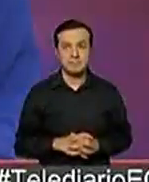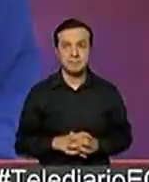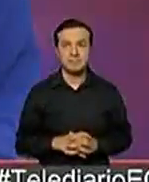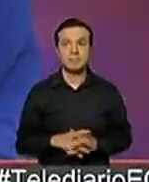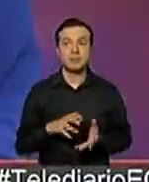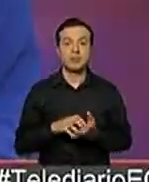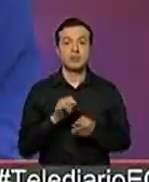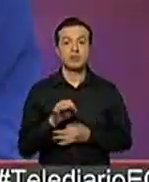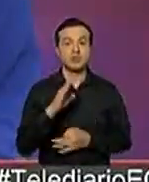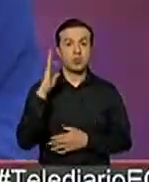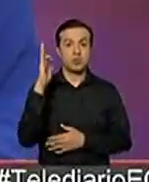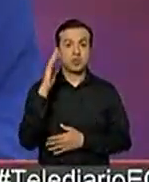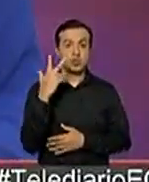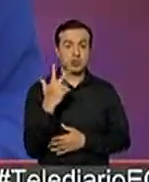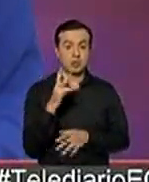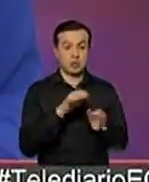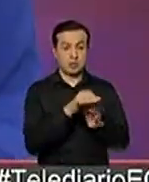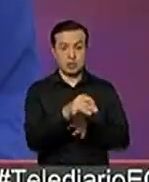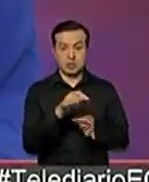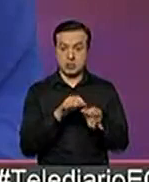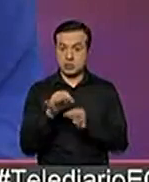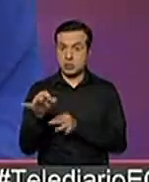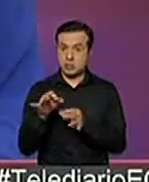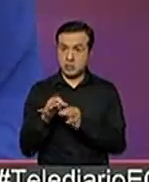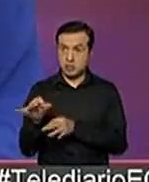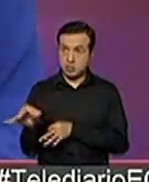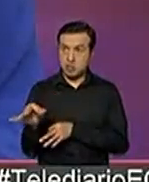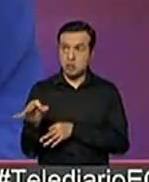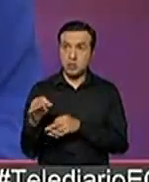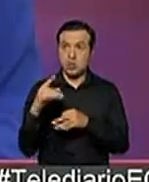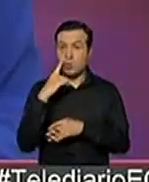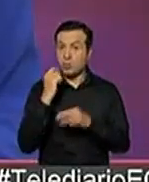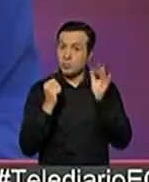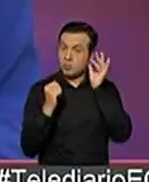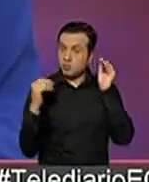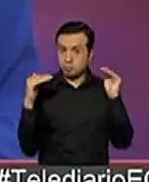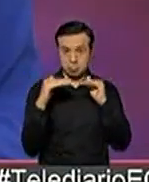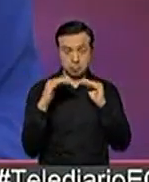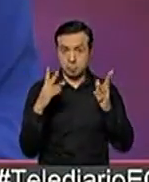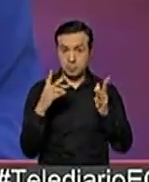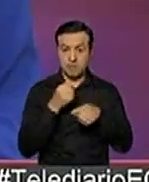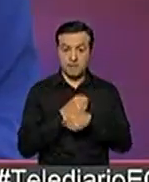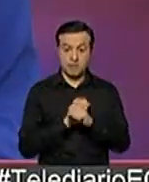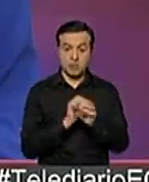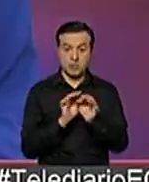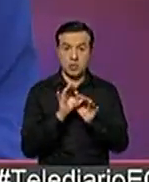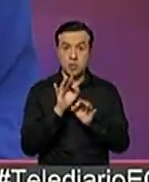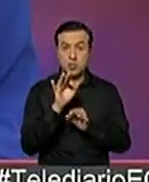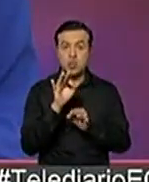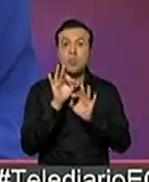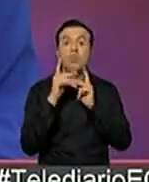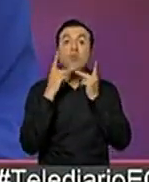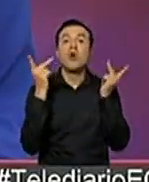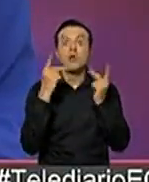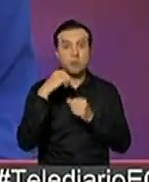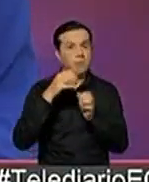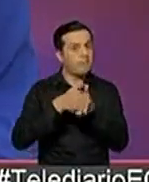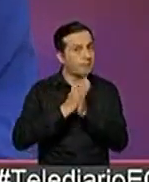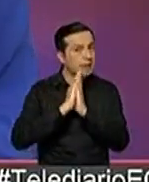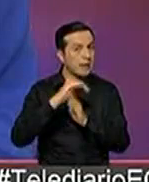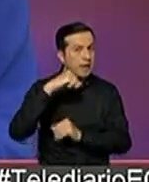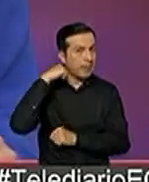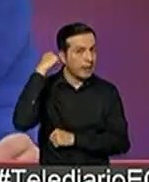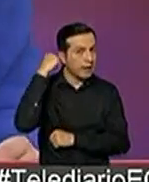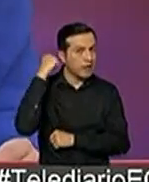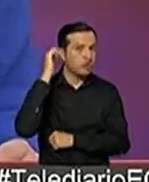en la provincia de Tungurahua, tres cantones no cumplieron con el principio de paridad de género. La Defensoría del Pueblo solicitó que se respeten los derechos de las mujeres